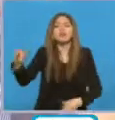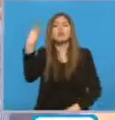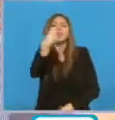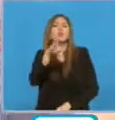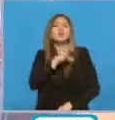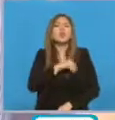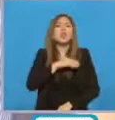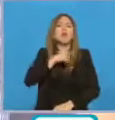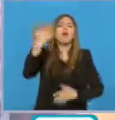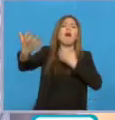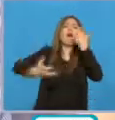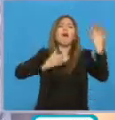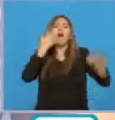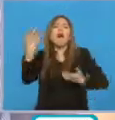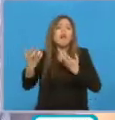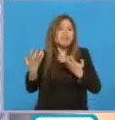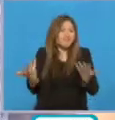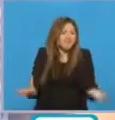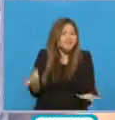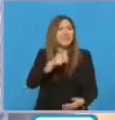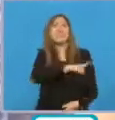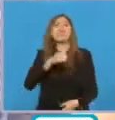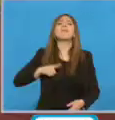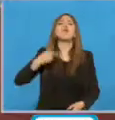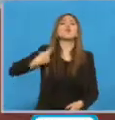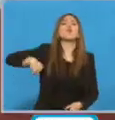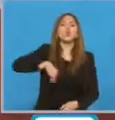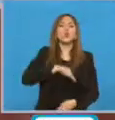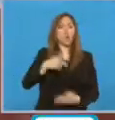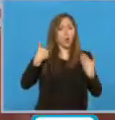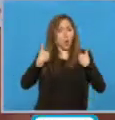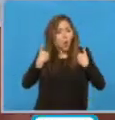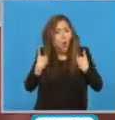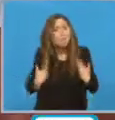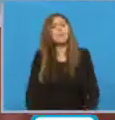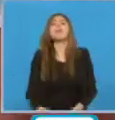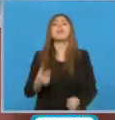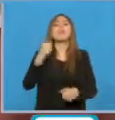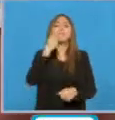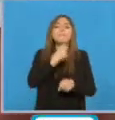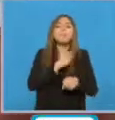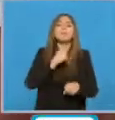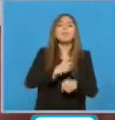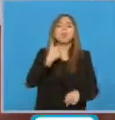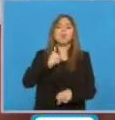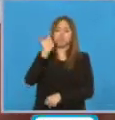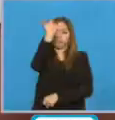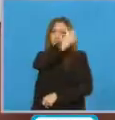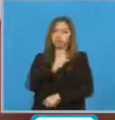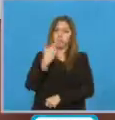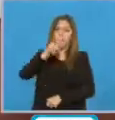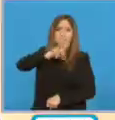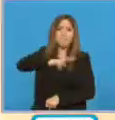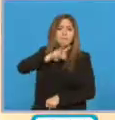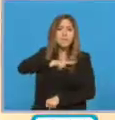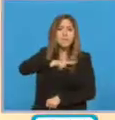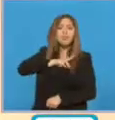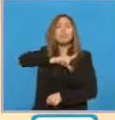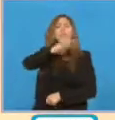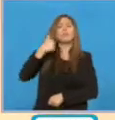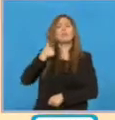tratar de ser más objetivos desde nosotros, o sea, ser como, hacer una autoevaluación. Y cuando tú empiezas con esta